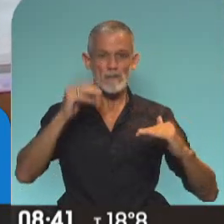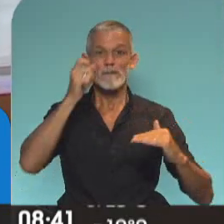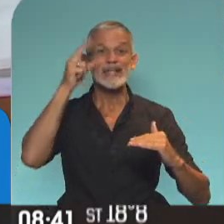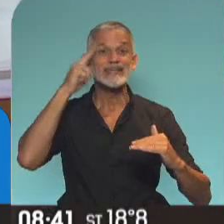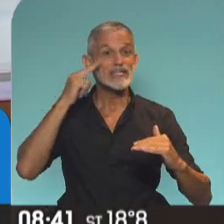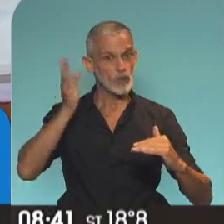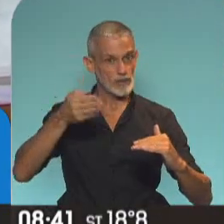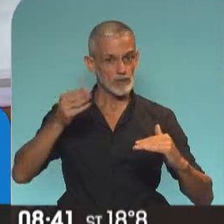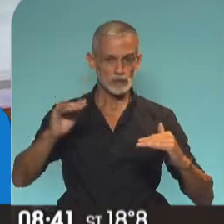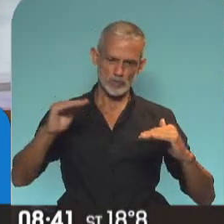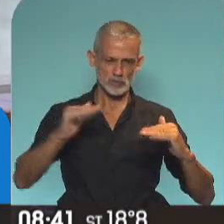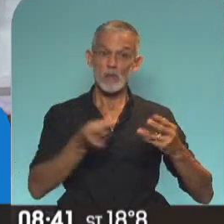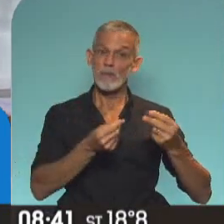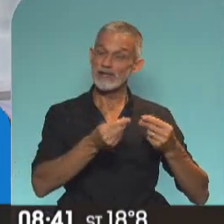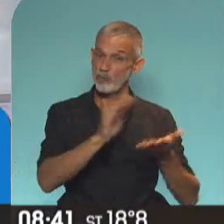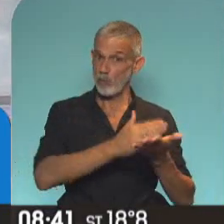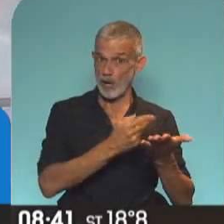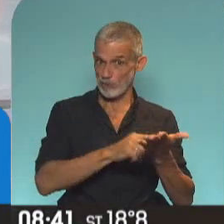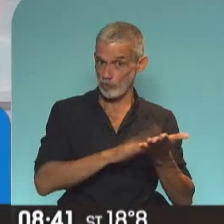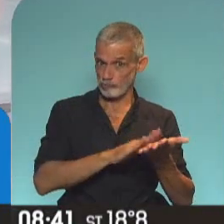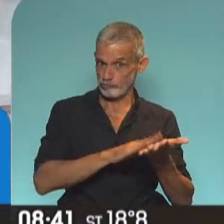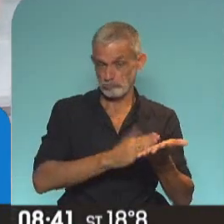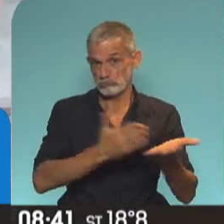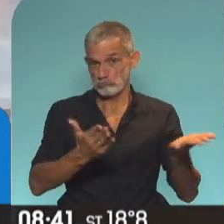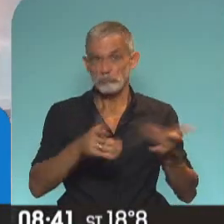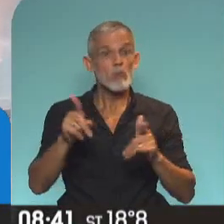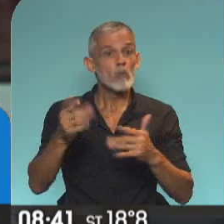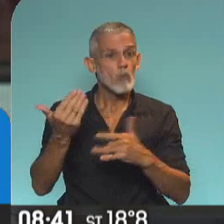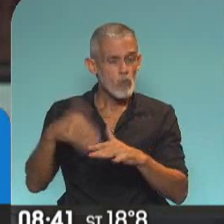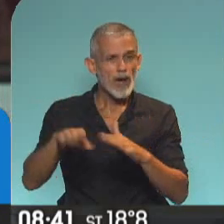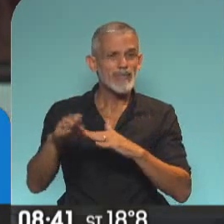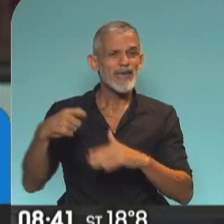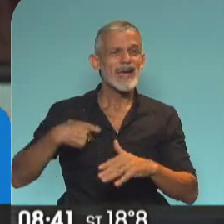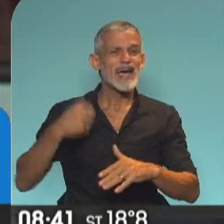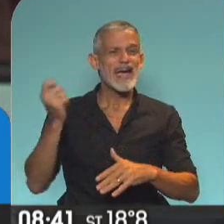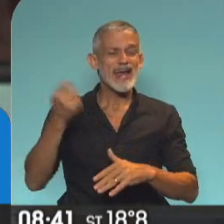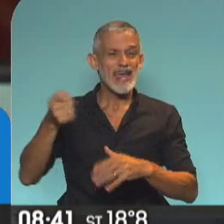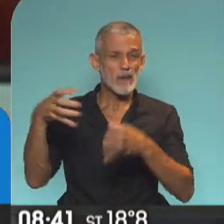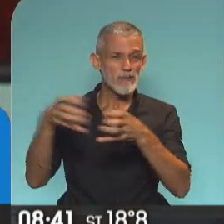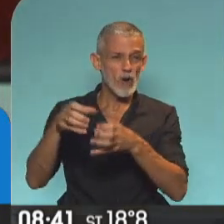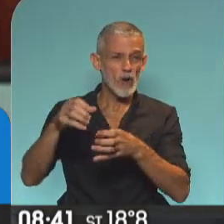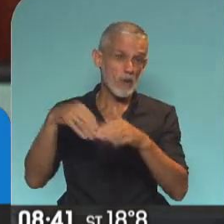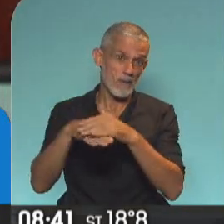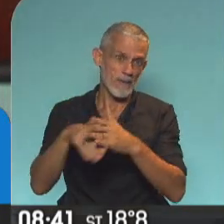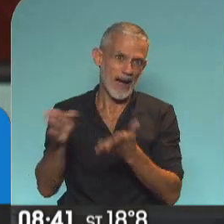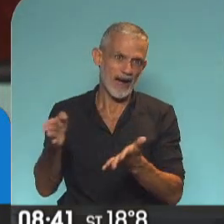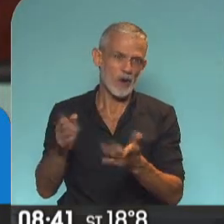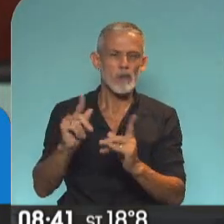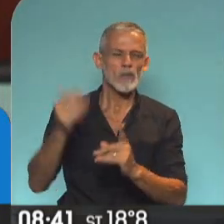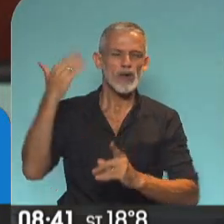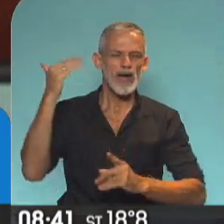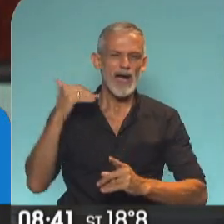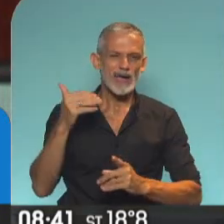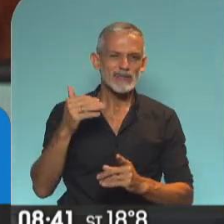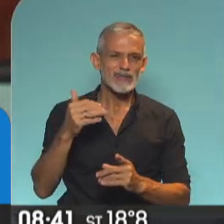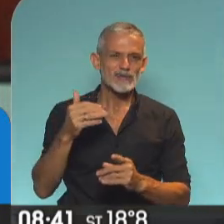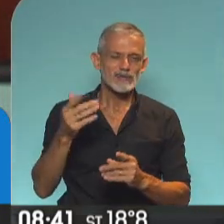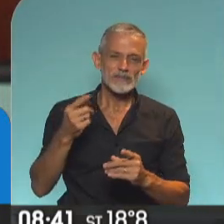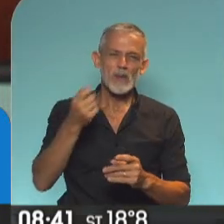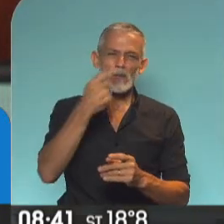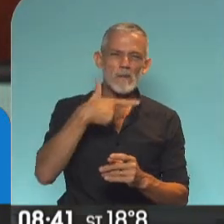pequeños productores, Pero que se es a puede veces lo que se devolver plantea. ¿Vos crees que va a haber acuerdo? Digo, porque esta reunión de hoy, digo, ya hablando más que en